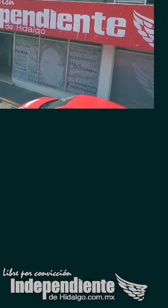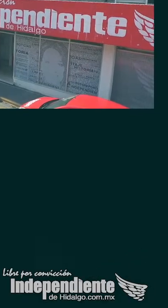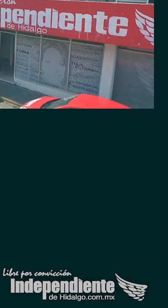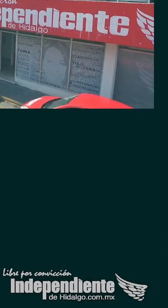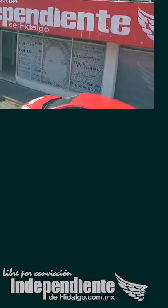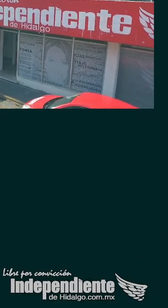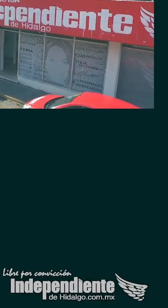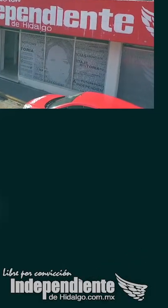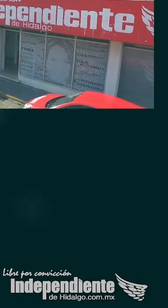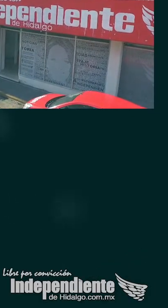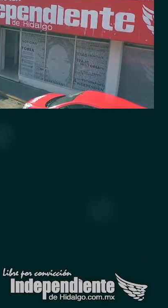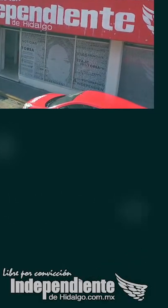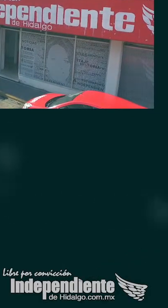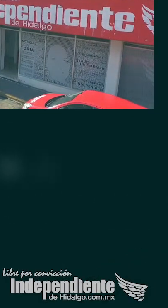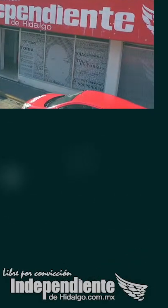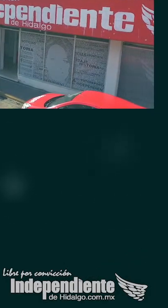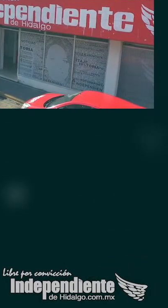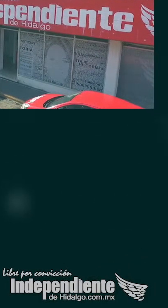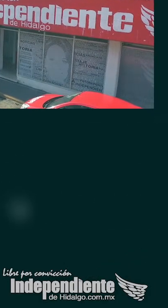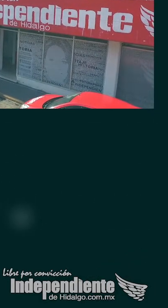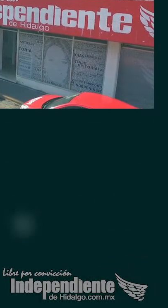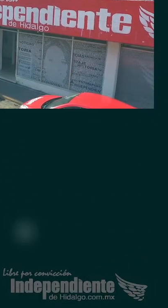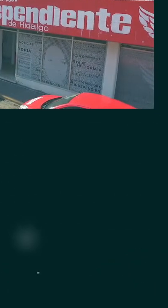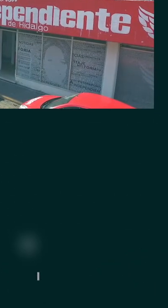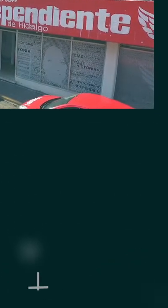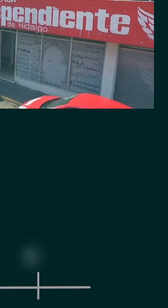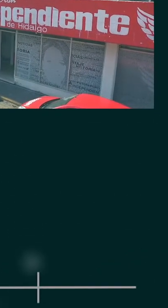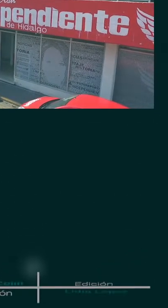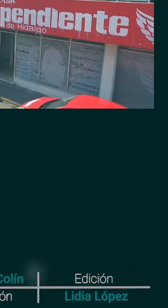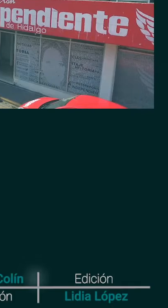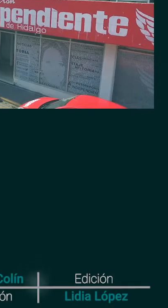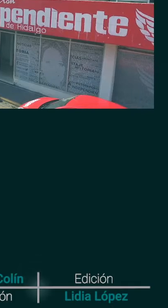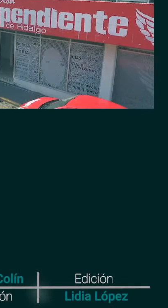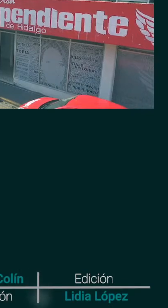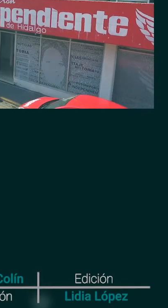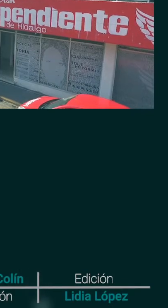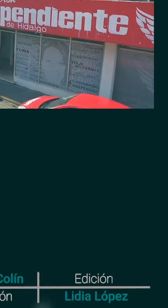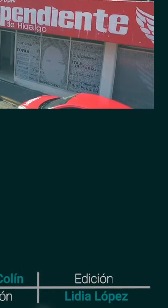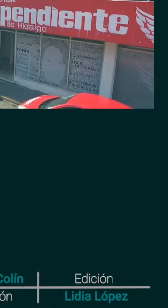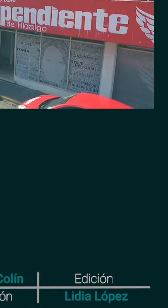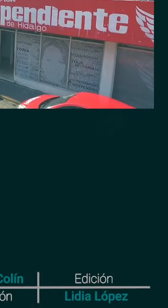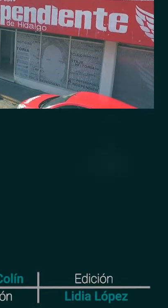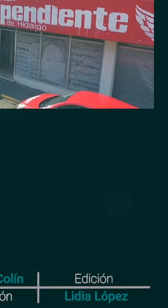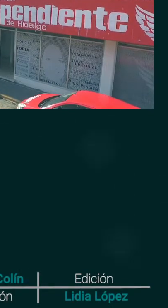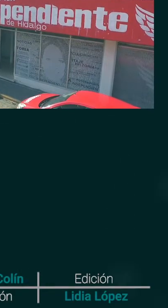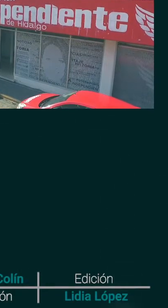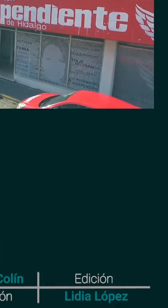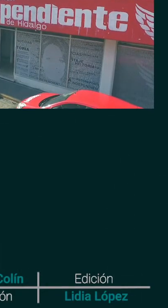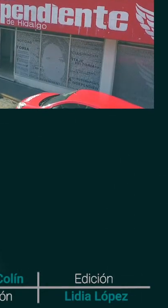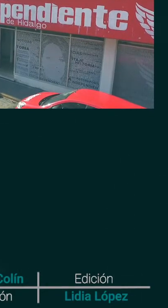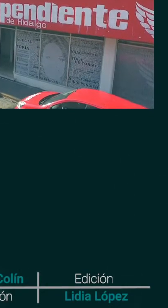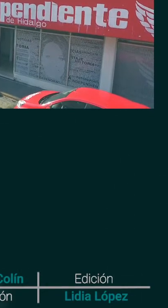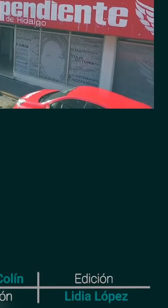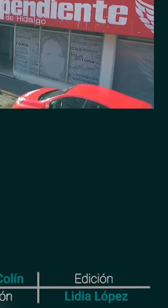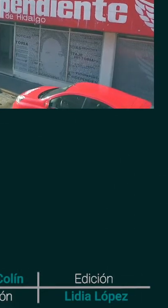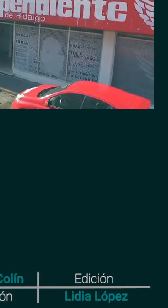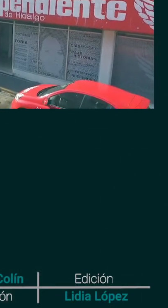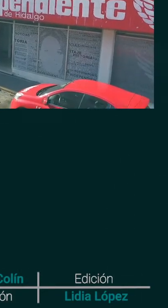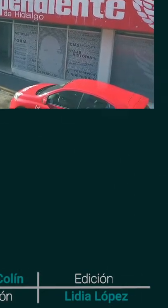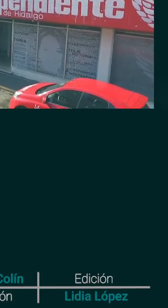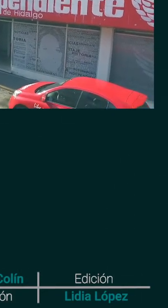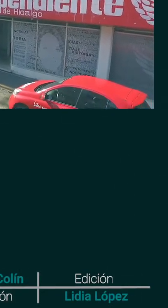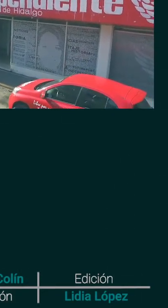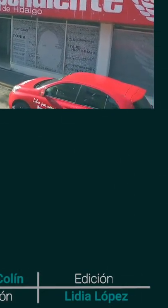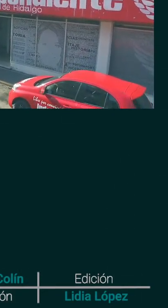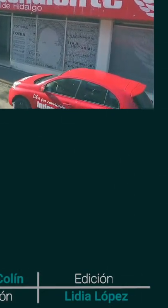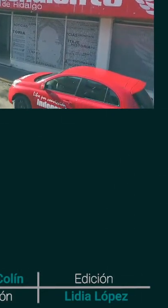aquí la información. No olvides comentarnos tu opinión a través de las redes del Independiente de Hidalgo. Recuerda que puedes seguirnos en Facebook, Twitter, Instagram y